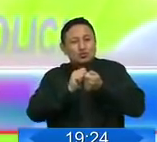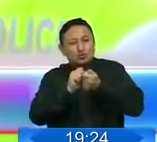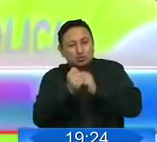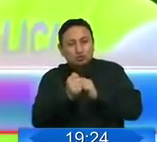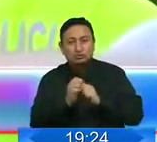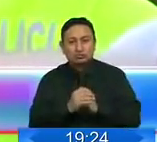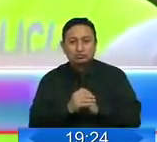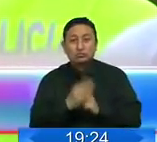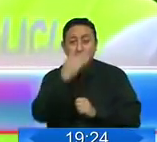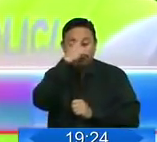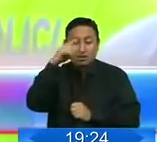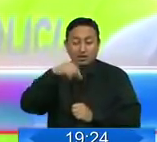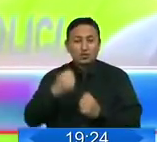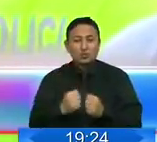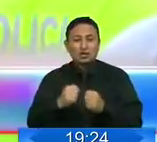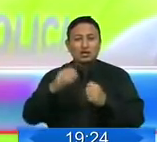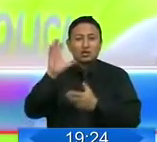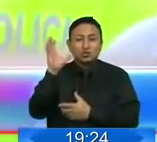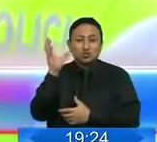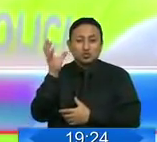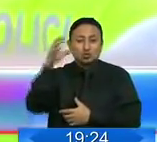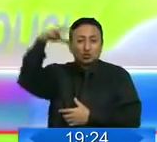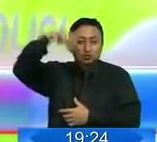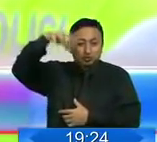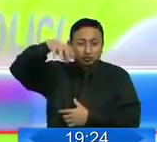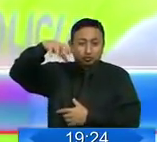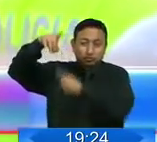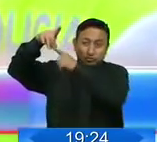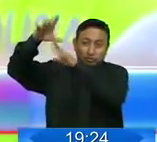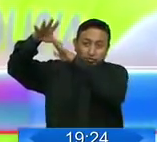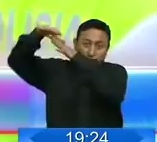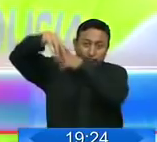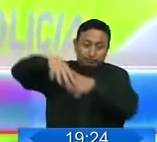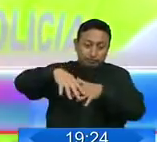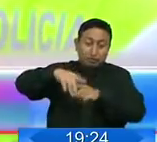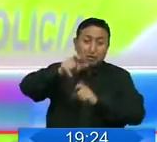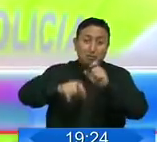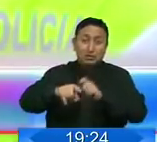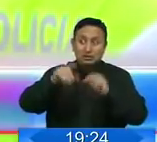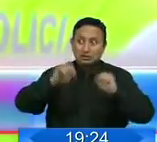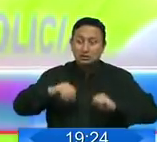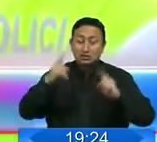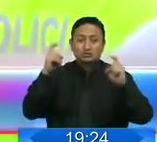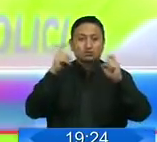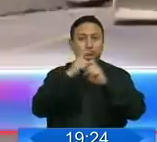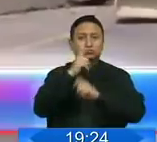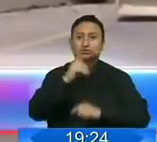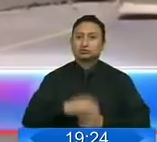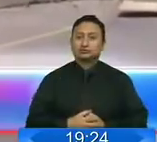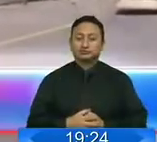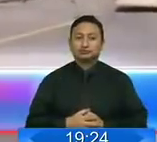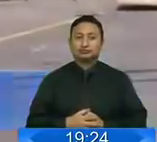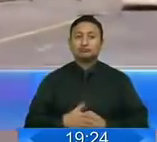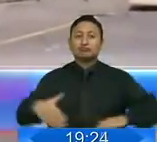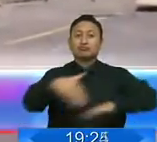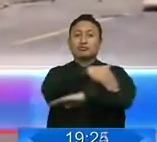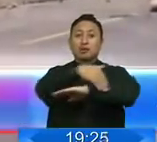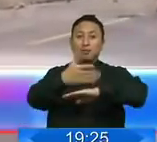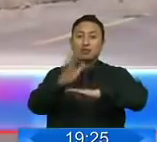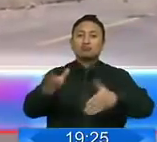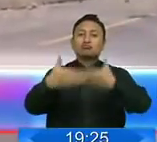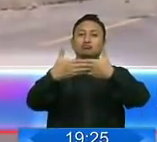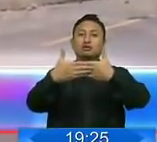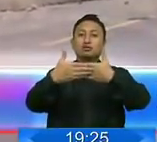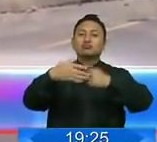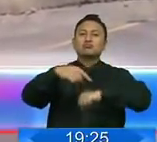hay invierno y cada que las lomas se bajan, la gente tiene dificultad en estos sectores. La vía permaneció cerrada por varias horas